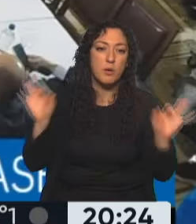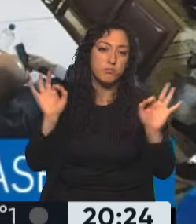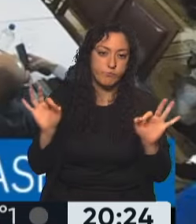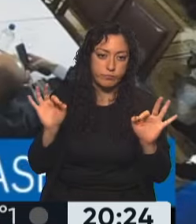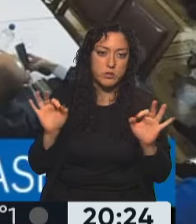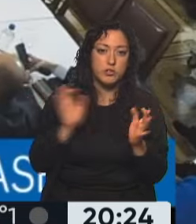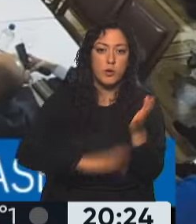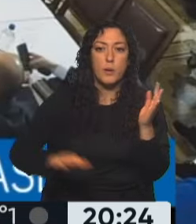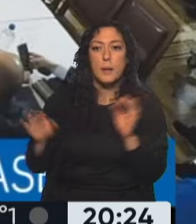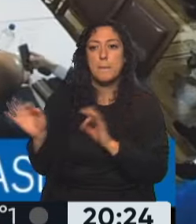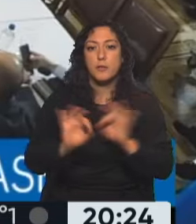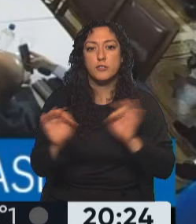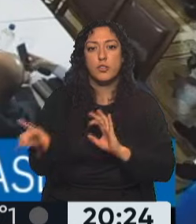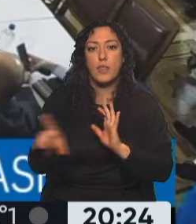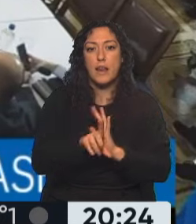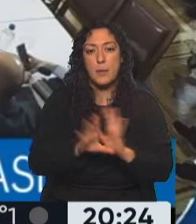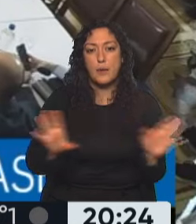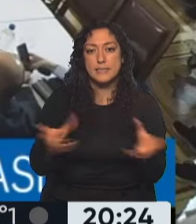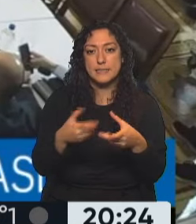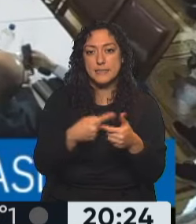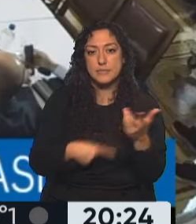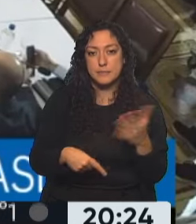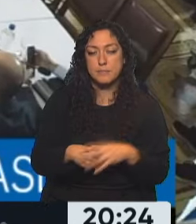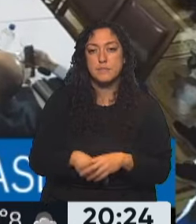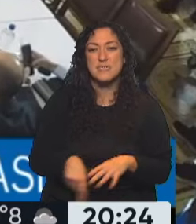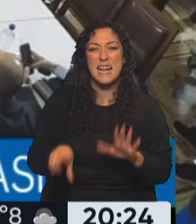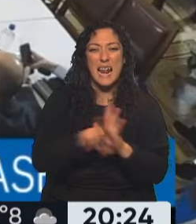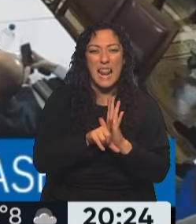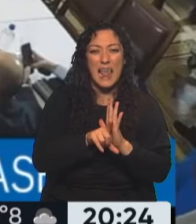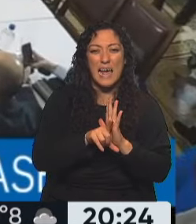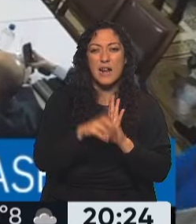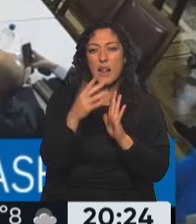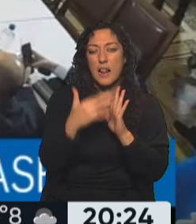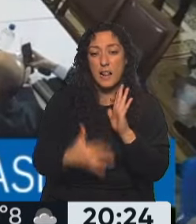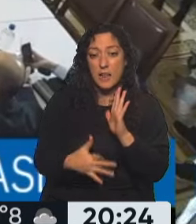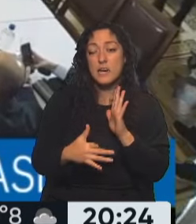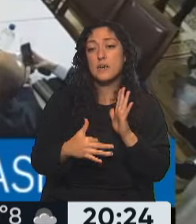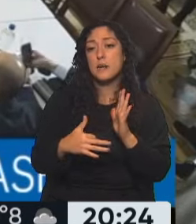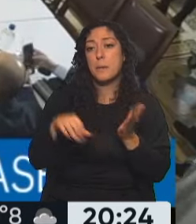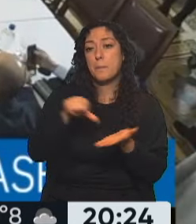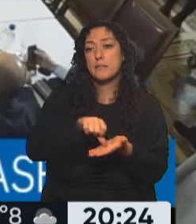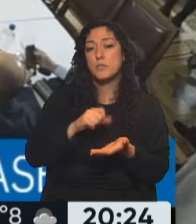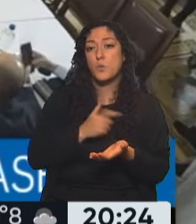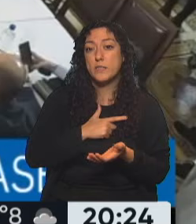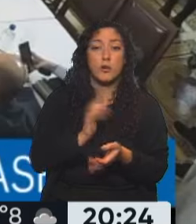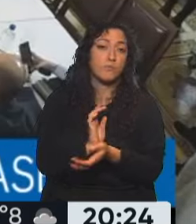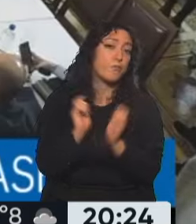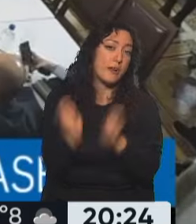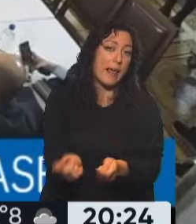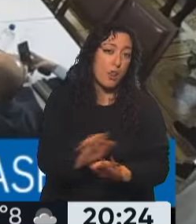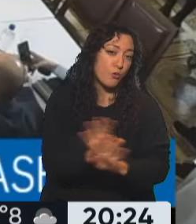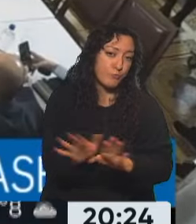el proyecto de ley bases. Toda la ley es una entrega de nuestro país y cierran el